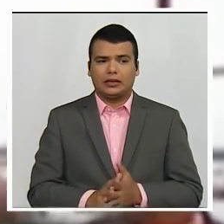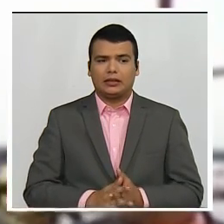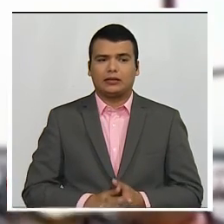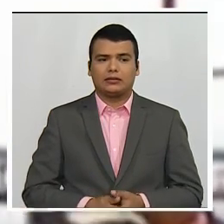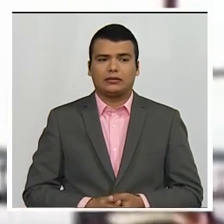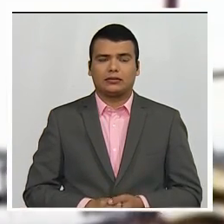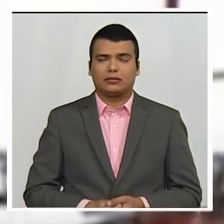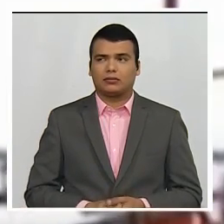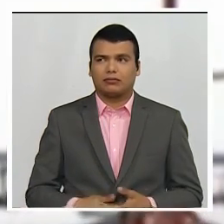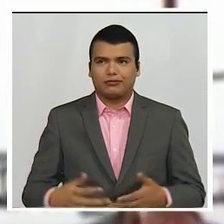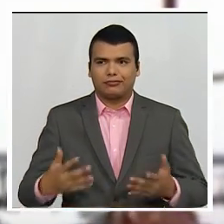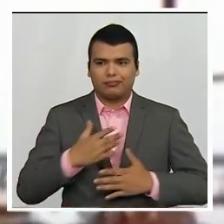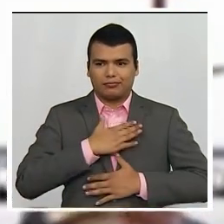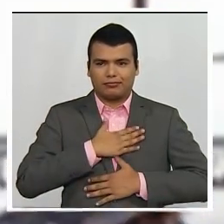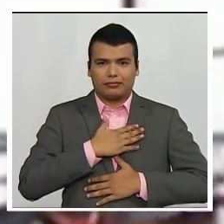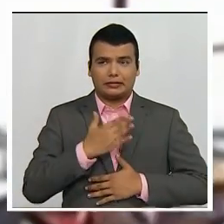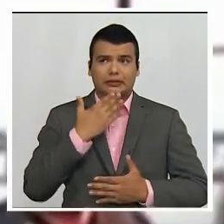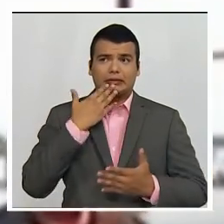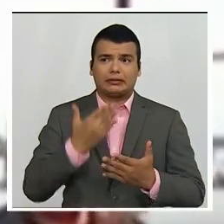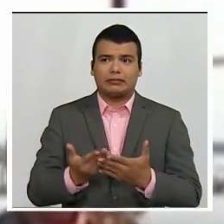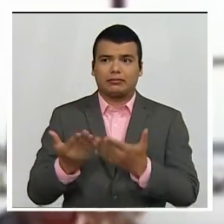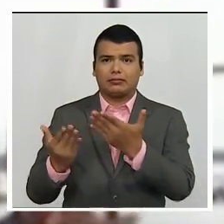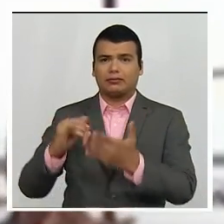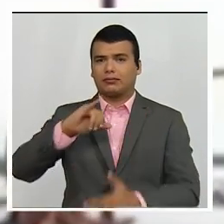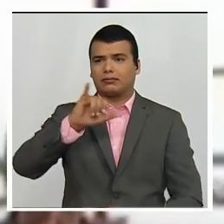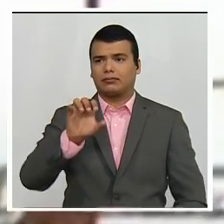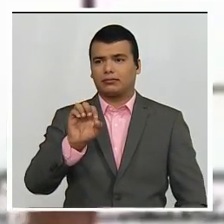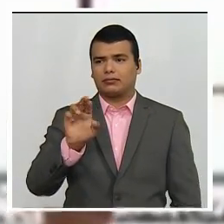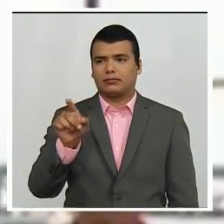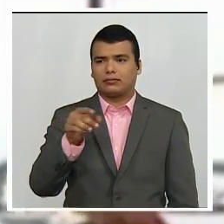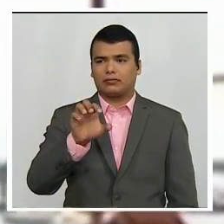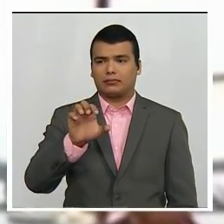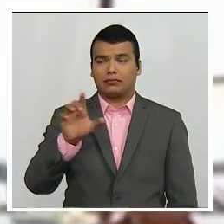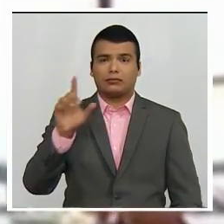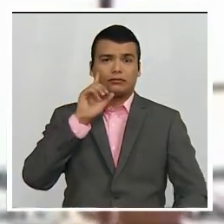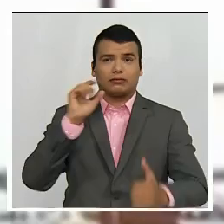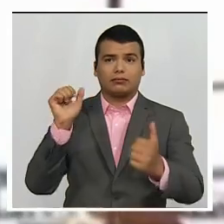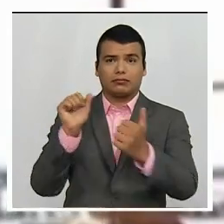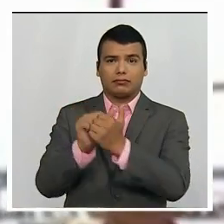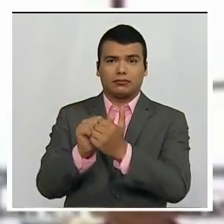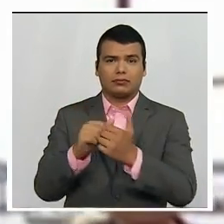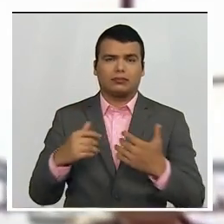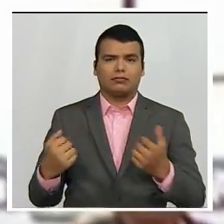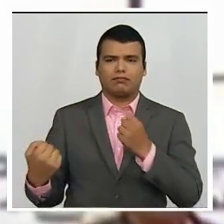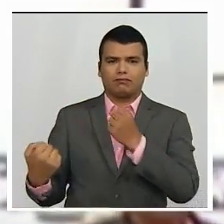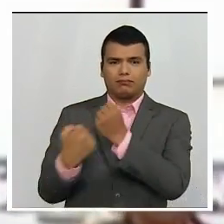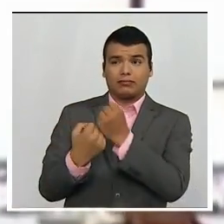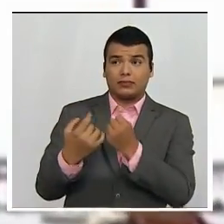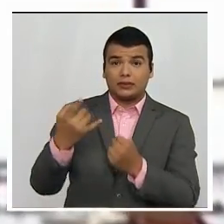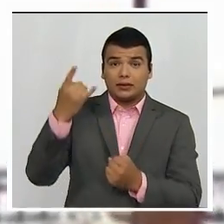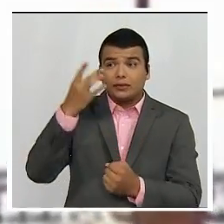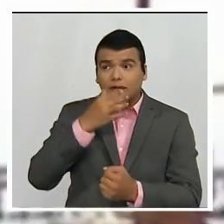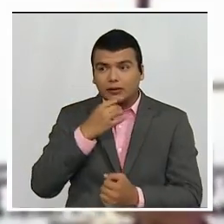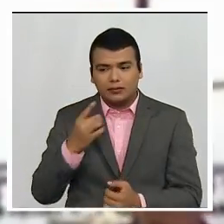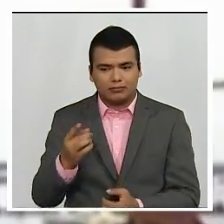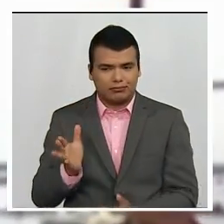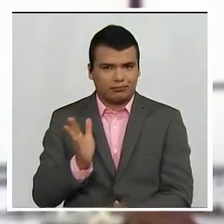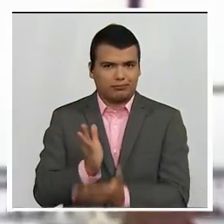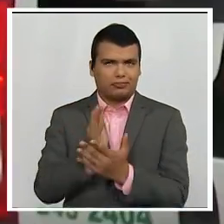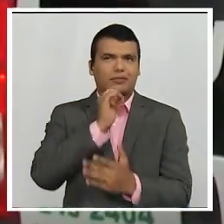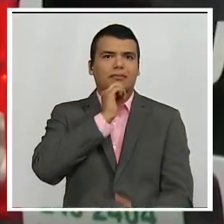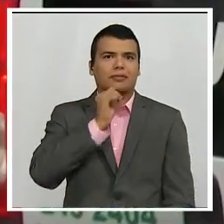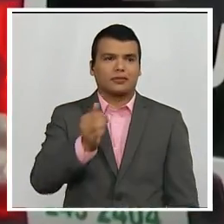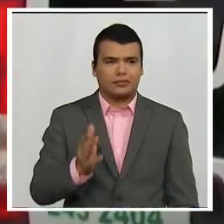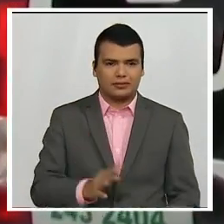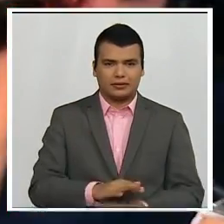yo sólo sé que le agradezco a jorge por estar ahí si hubiera sido totalmente diferente